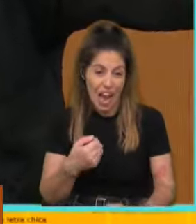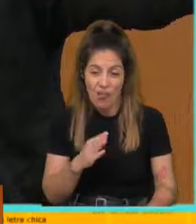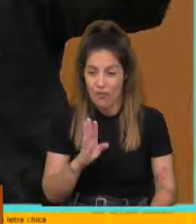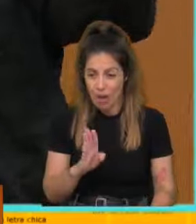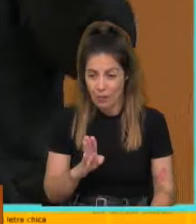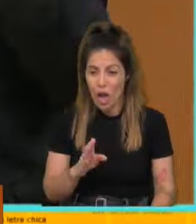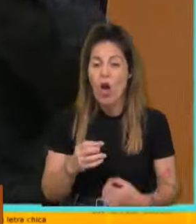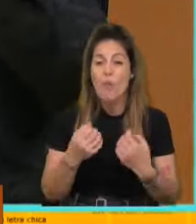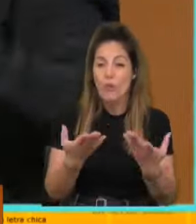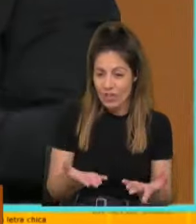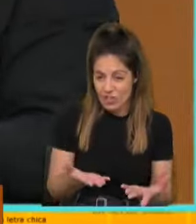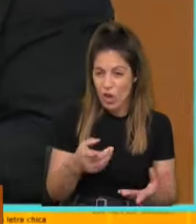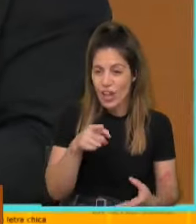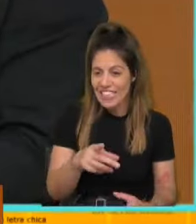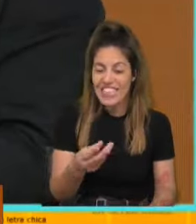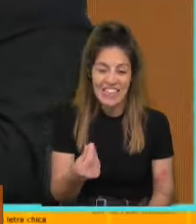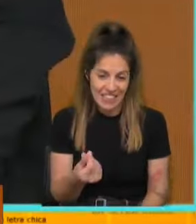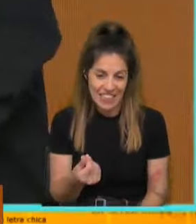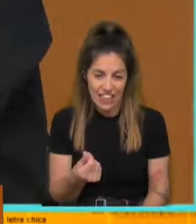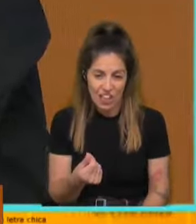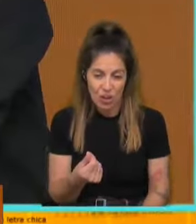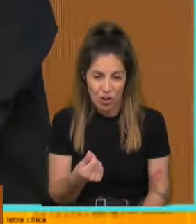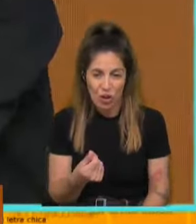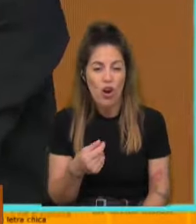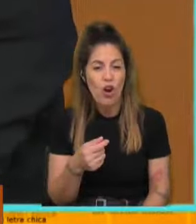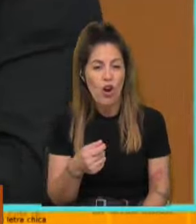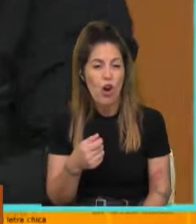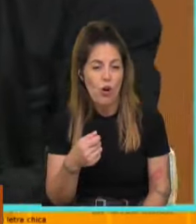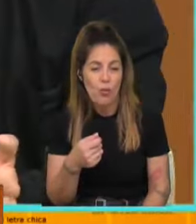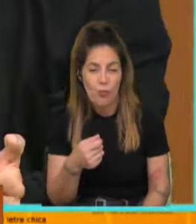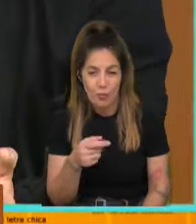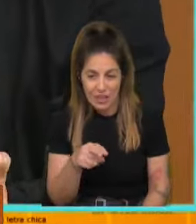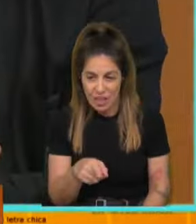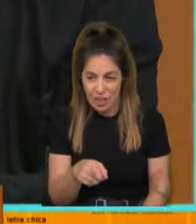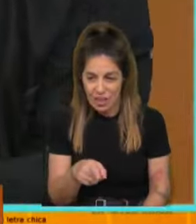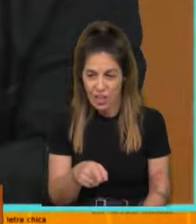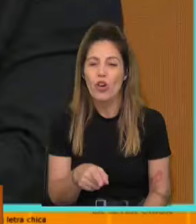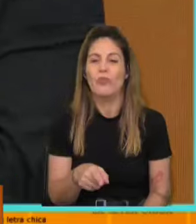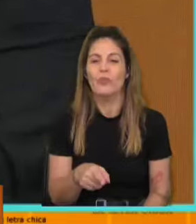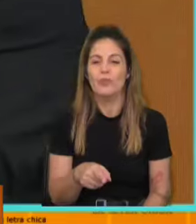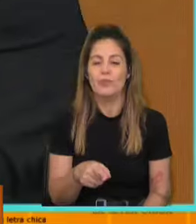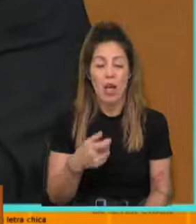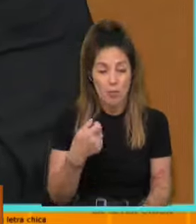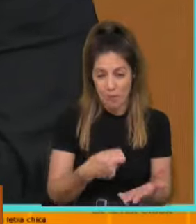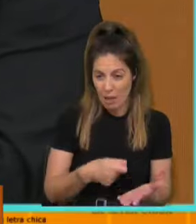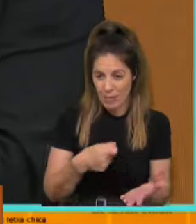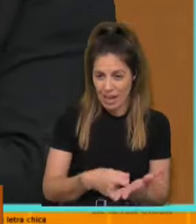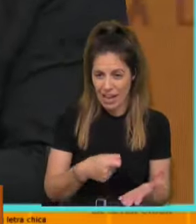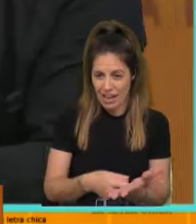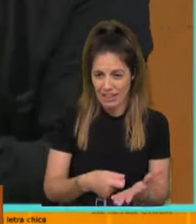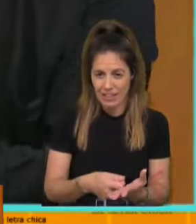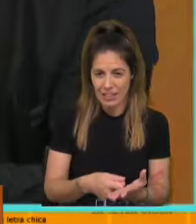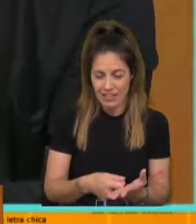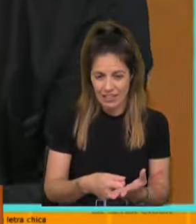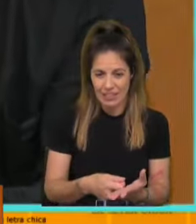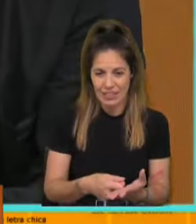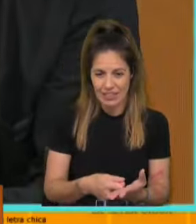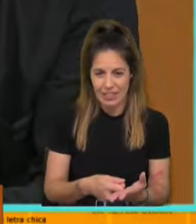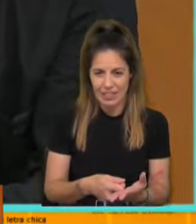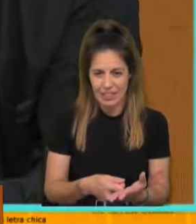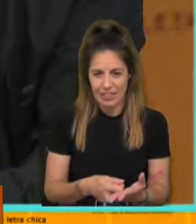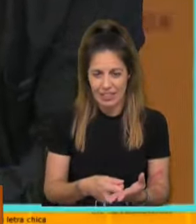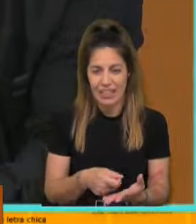tanto ese dinero da cuenta de dos cosas da cuenta de el pago de este este excedente